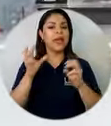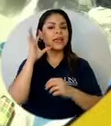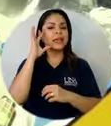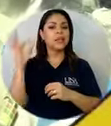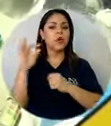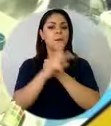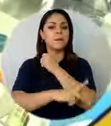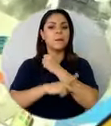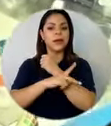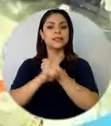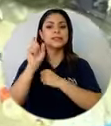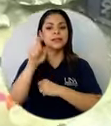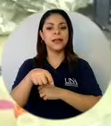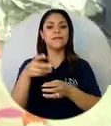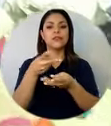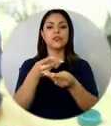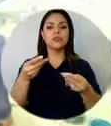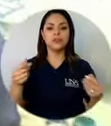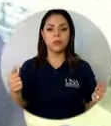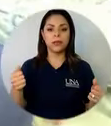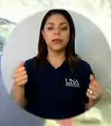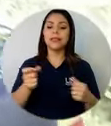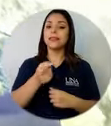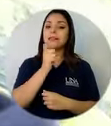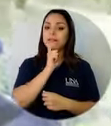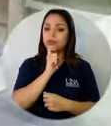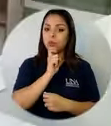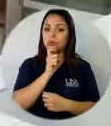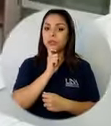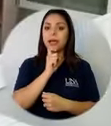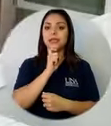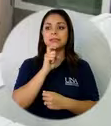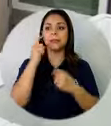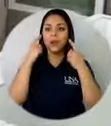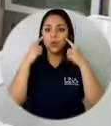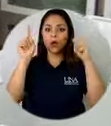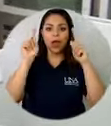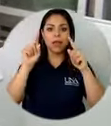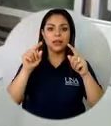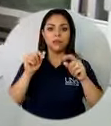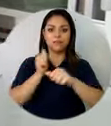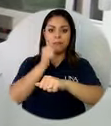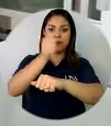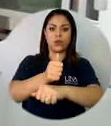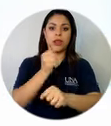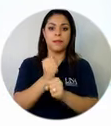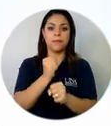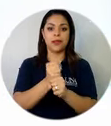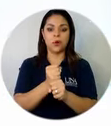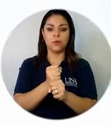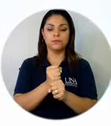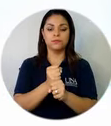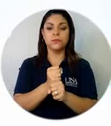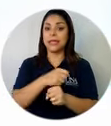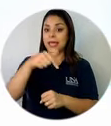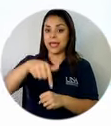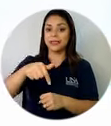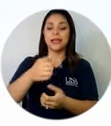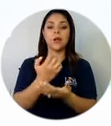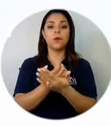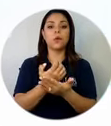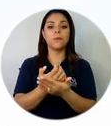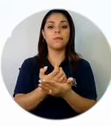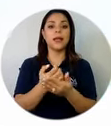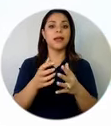país tiene que resolver en términos generales las dificultades que está teniendo enormemente para crear empleo en términos generales. O